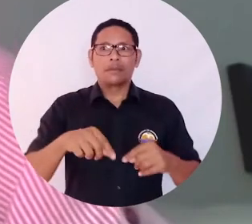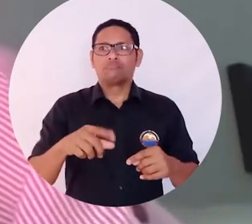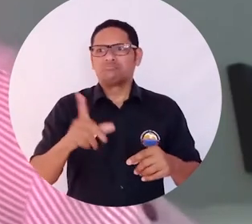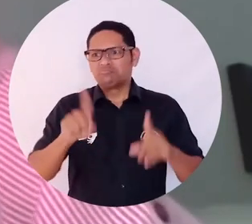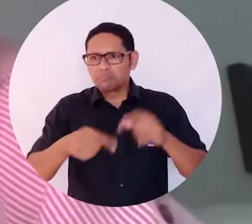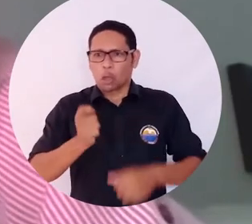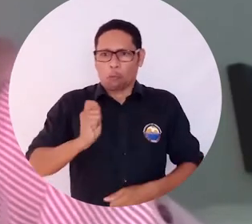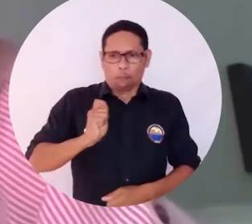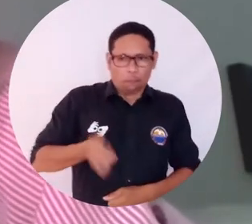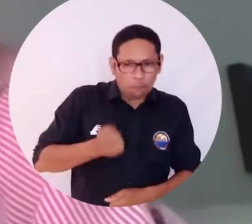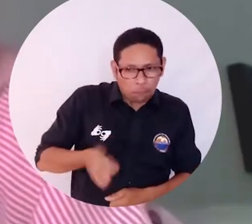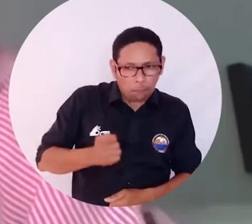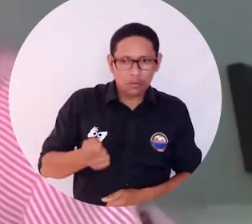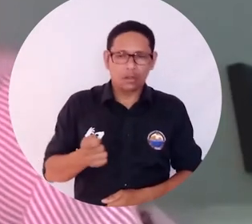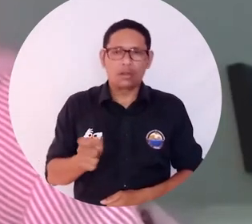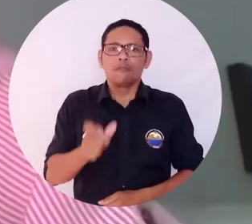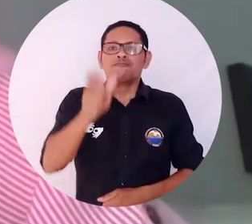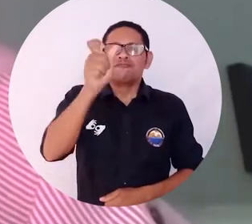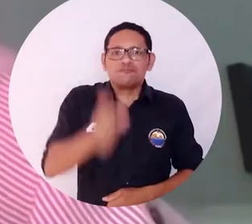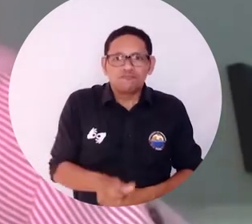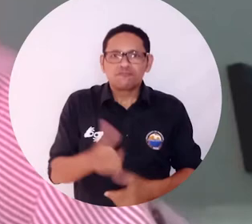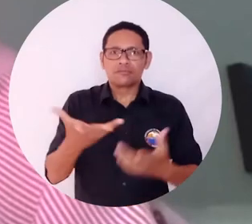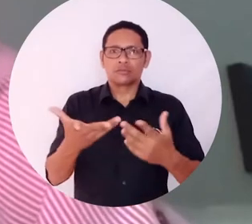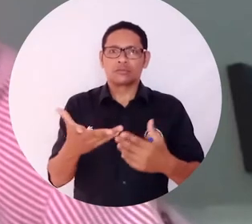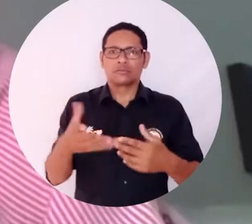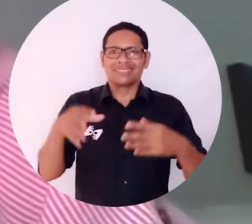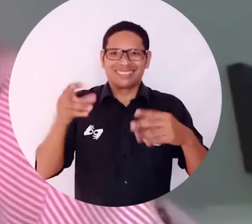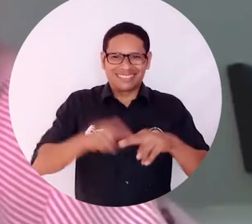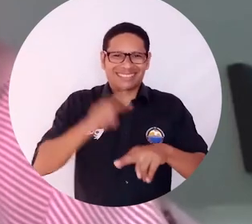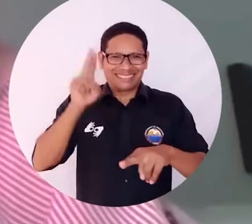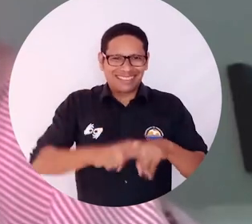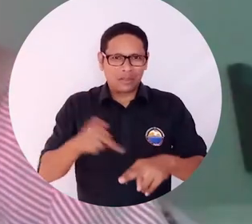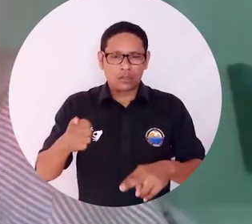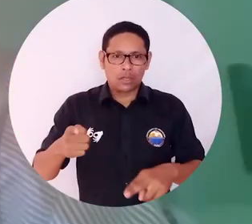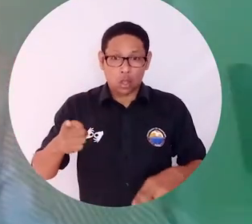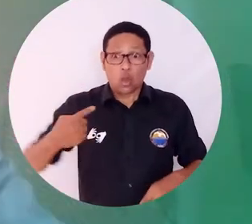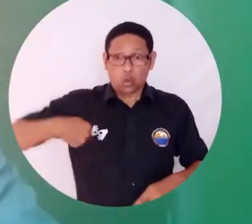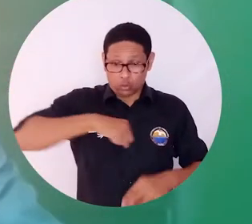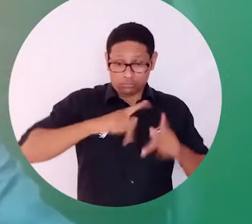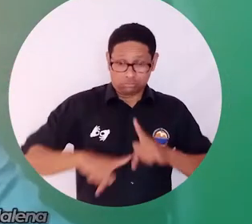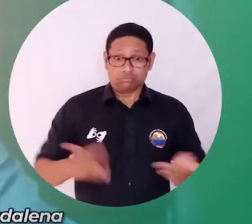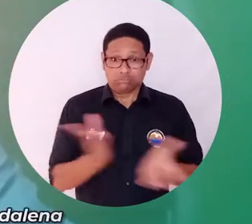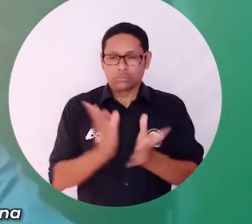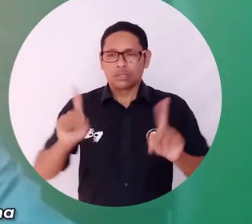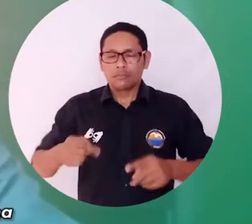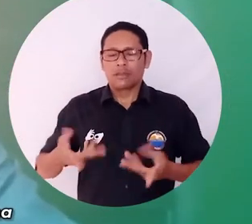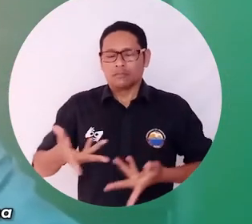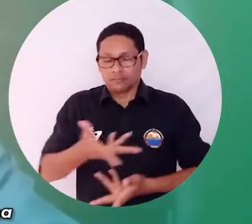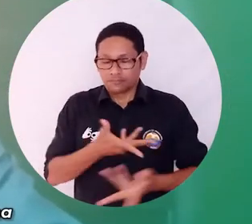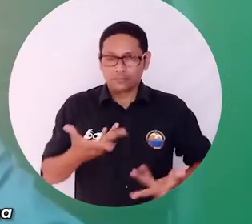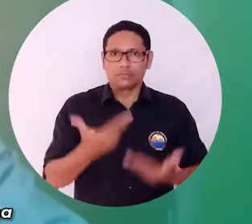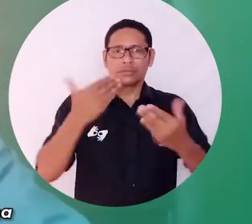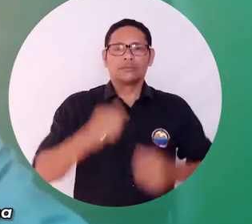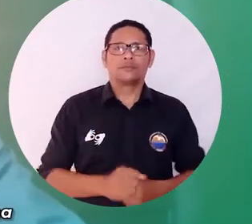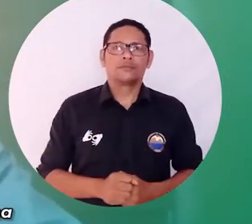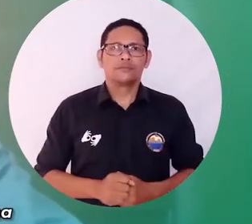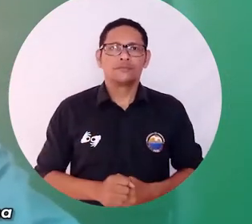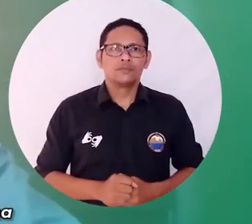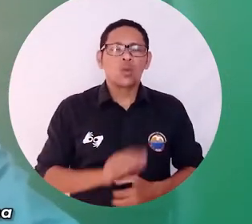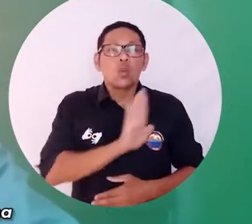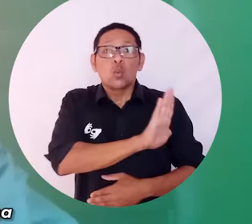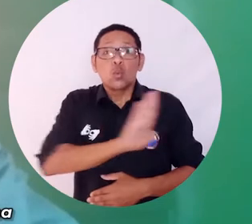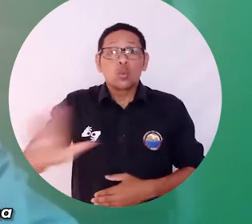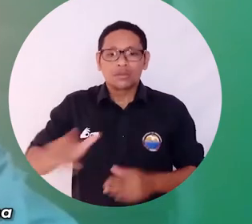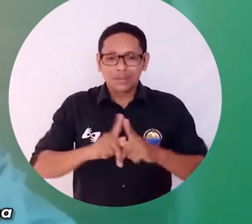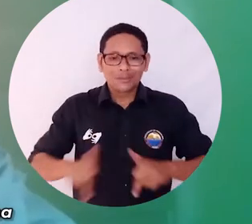y personas naturales como para para nosotros los estudiantes. Son ustedes estudiantes quienes